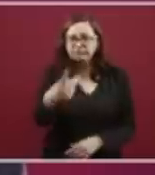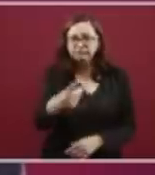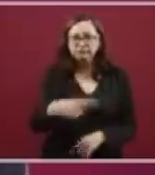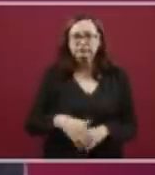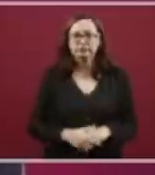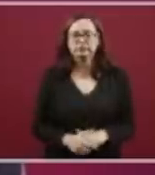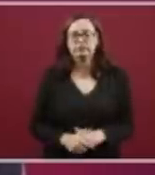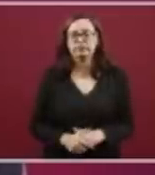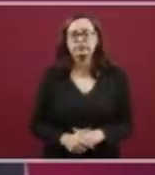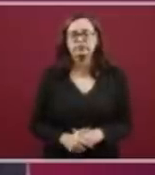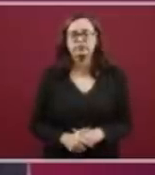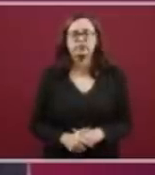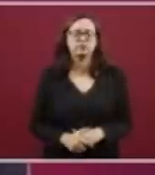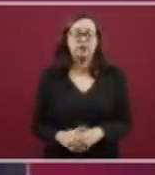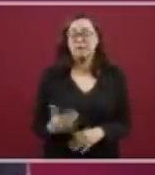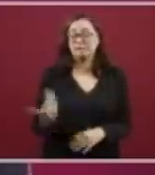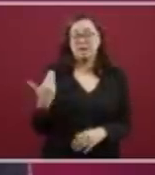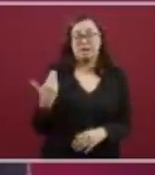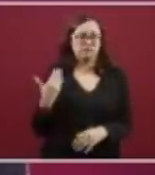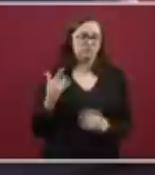Se dio un caso reciente